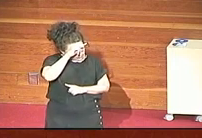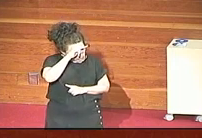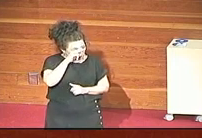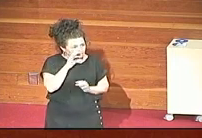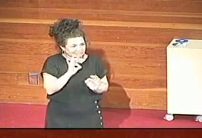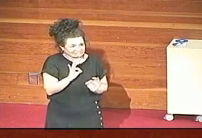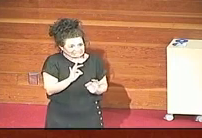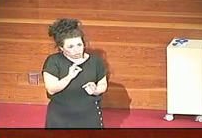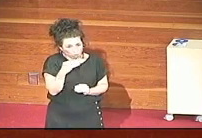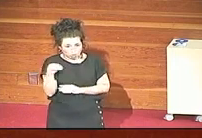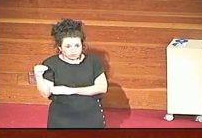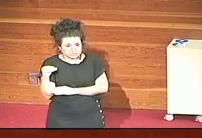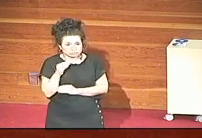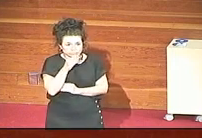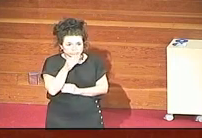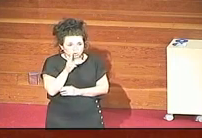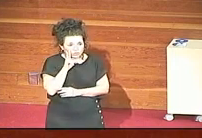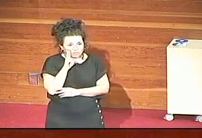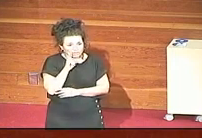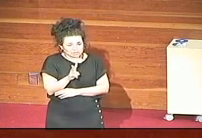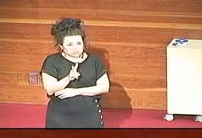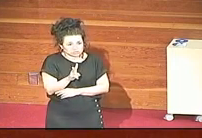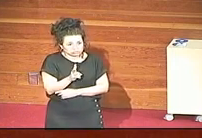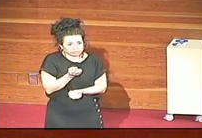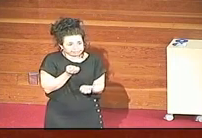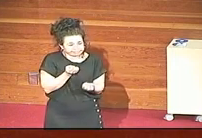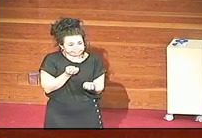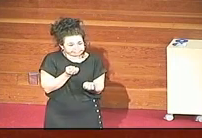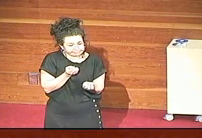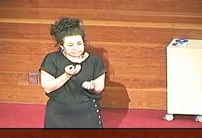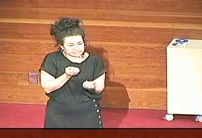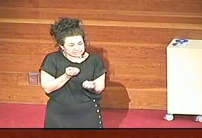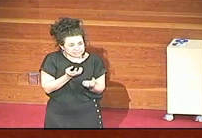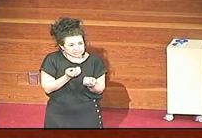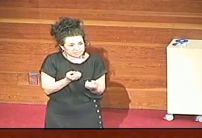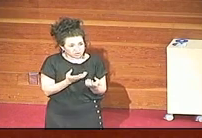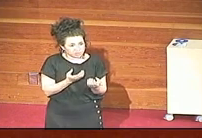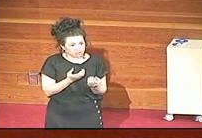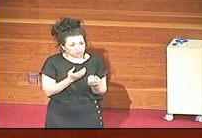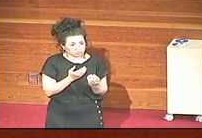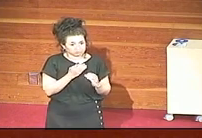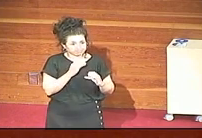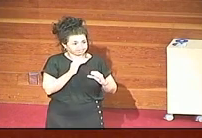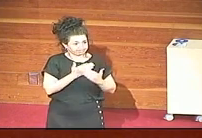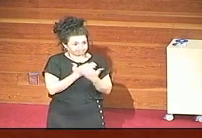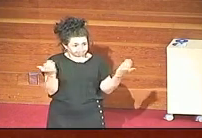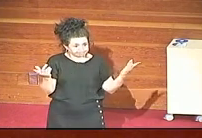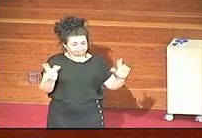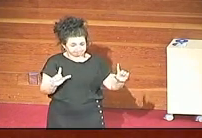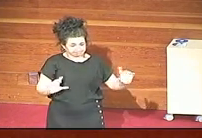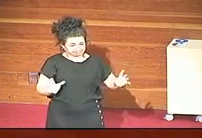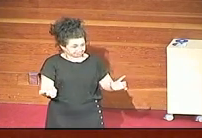viendo qué no están informándose a través de los medios de comunicación no son lectores de prensa